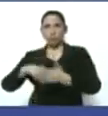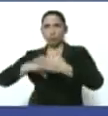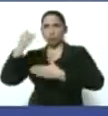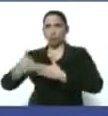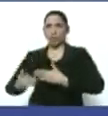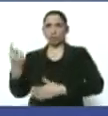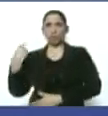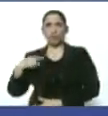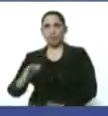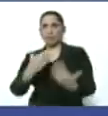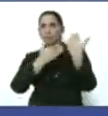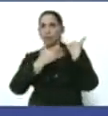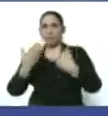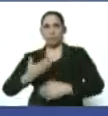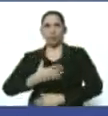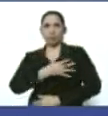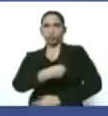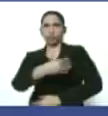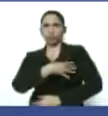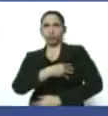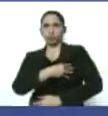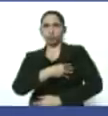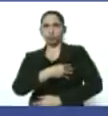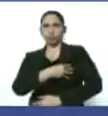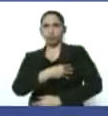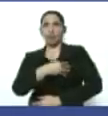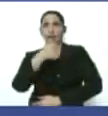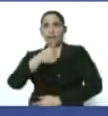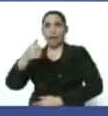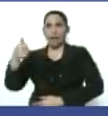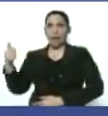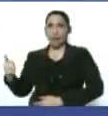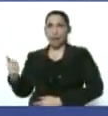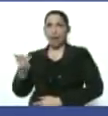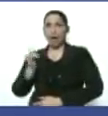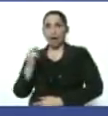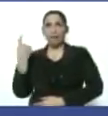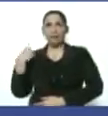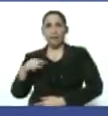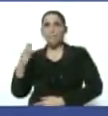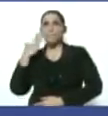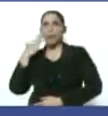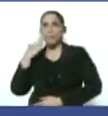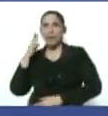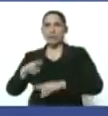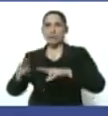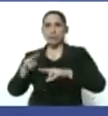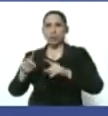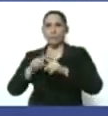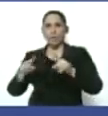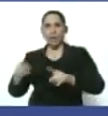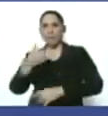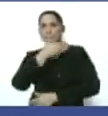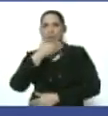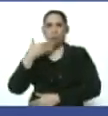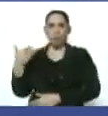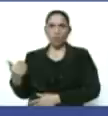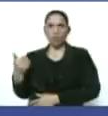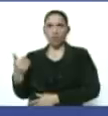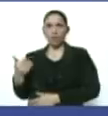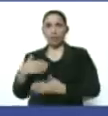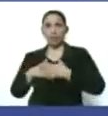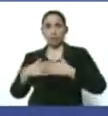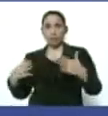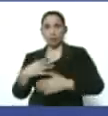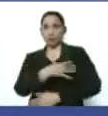alcalde de Maracaibo de lactancia materna. En cada cubículo, presidente, va a estar también la madre del niño para mejorar y garantizar a la lactancia